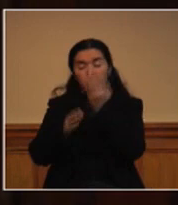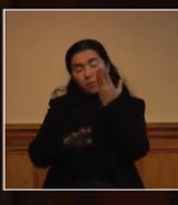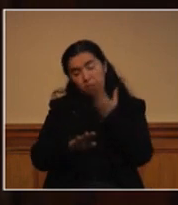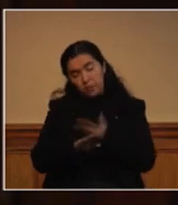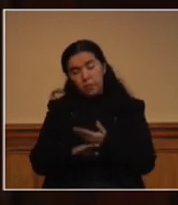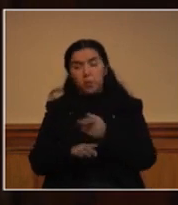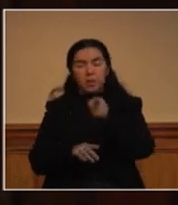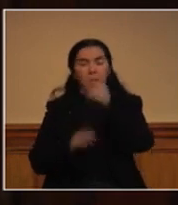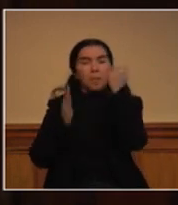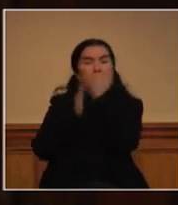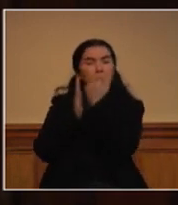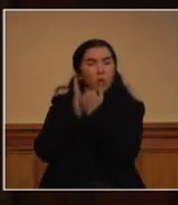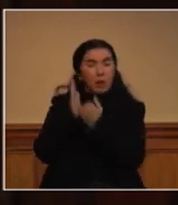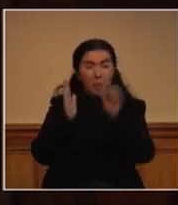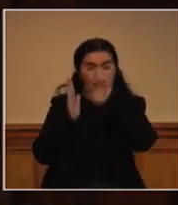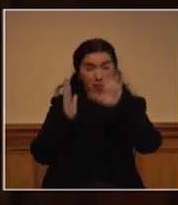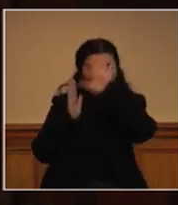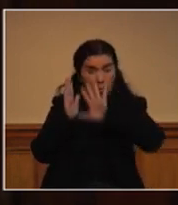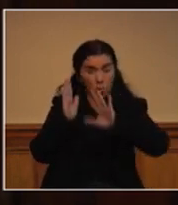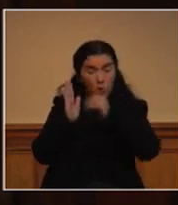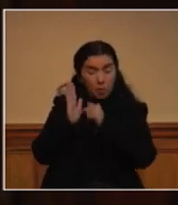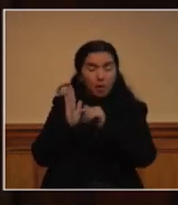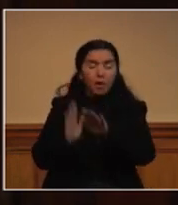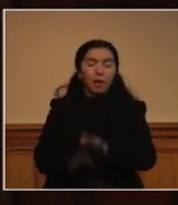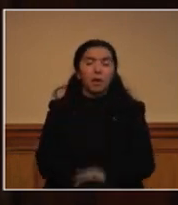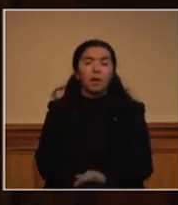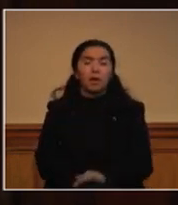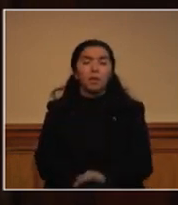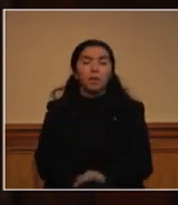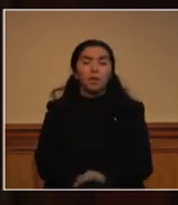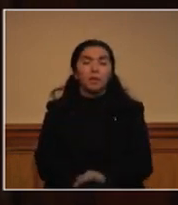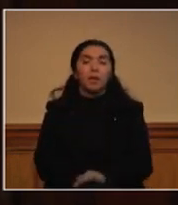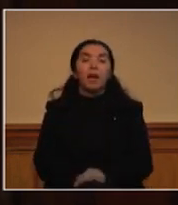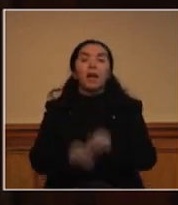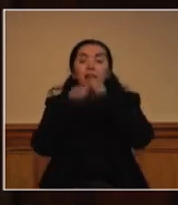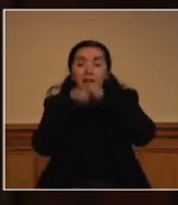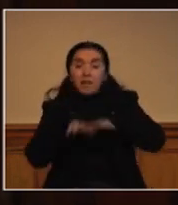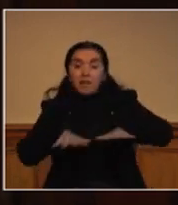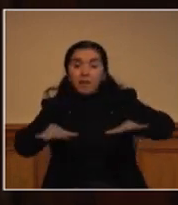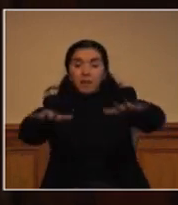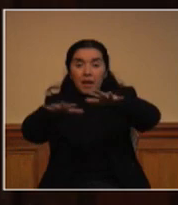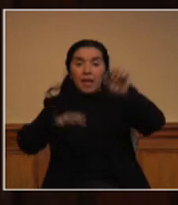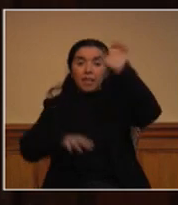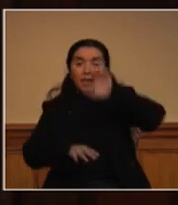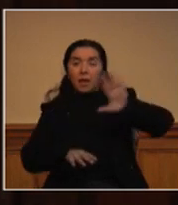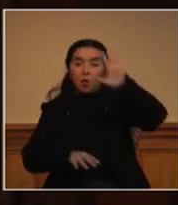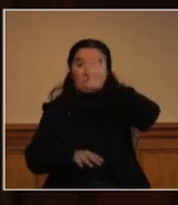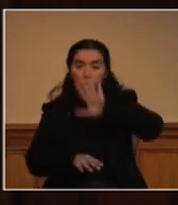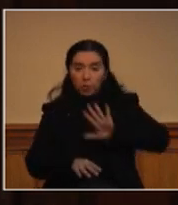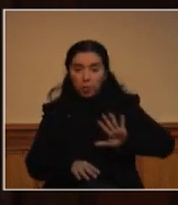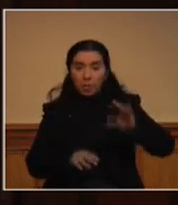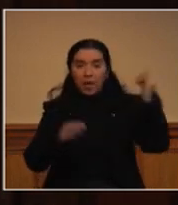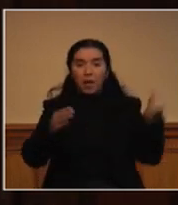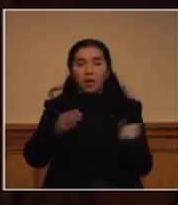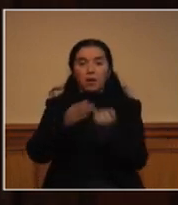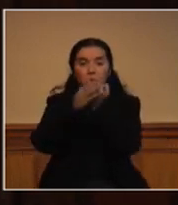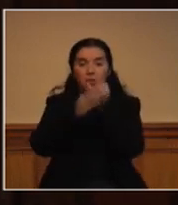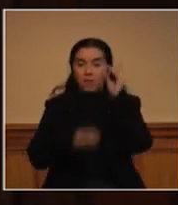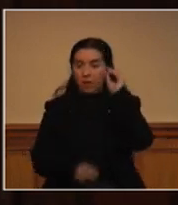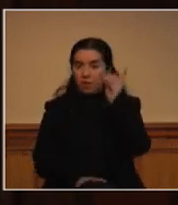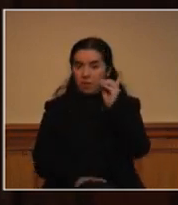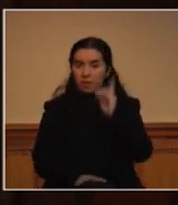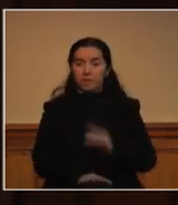los programas europeos podemos destacar la Red Europea de Educación Inclusiva y Discapacidad, INCLUDED,